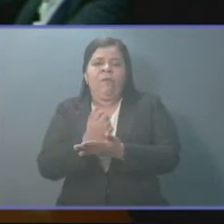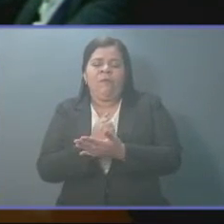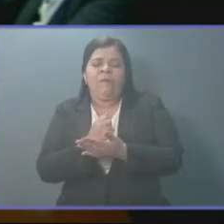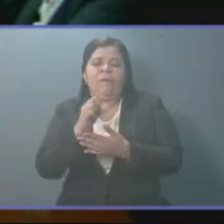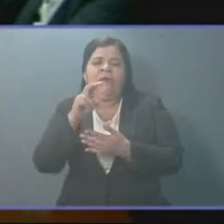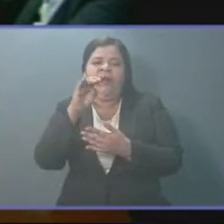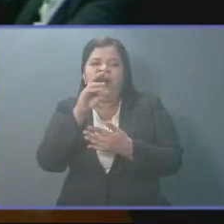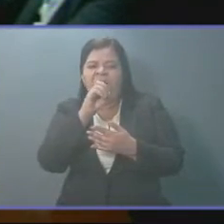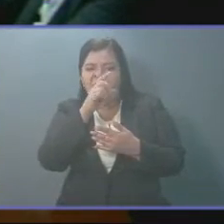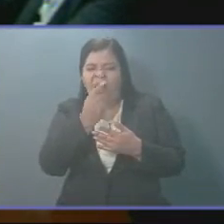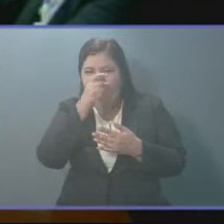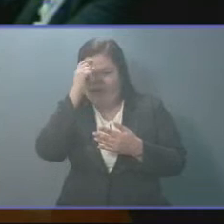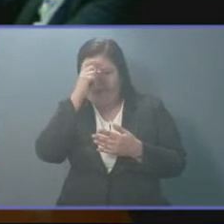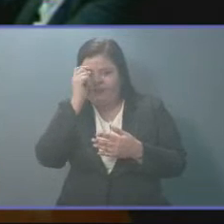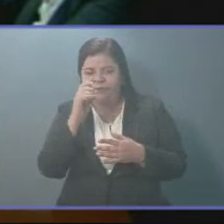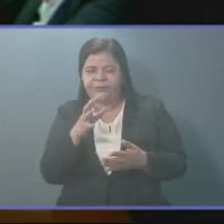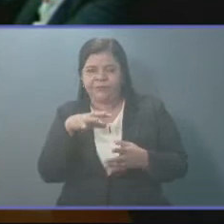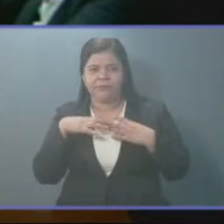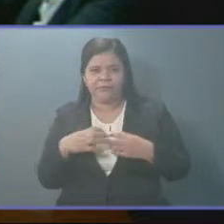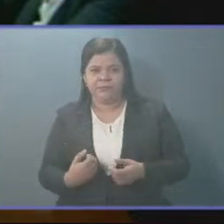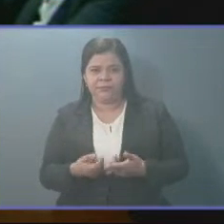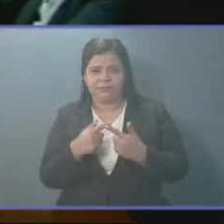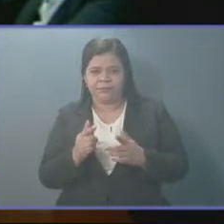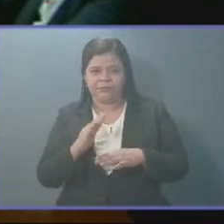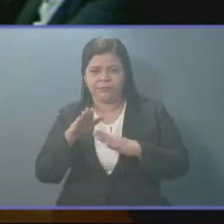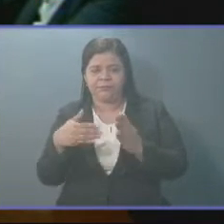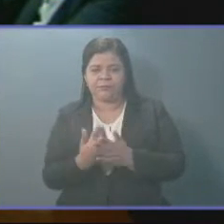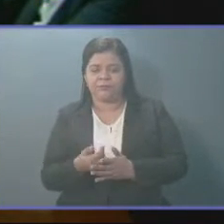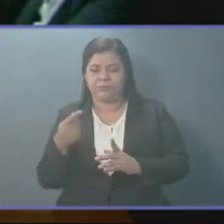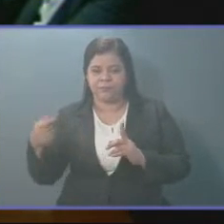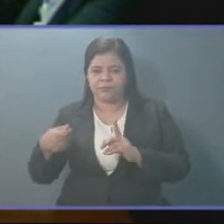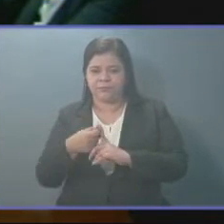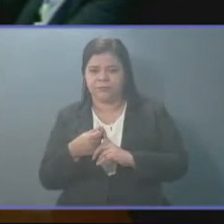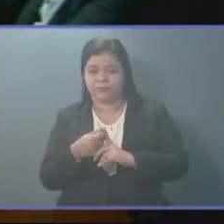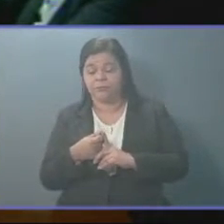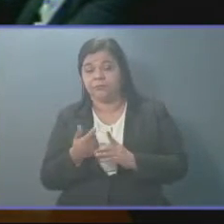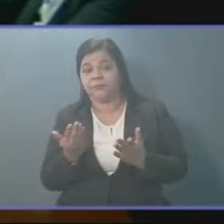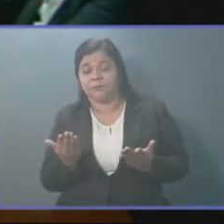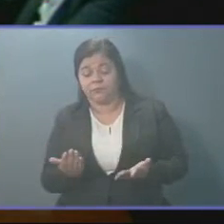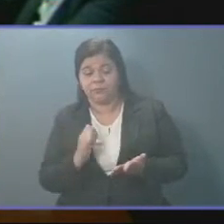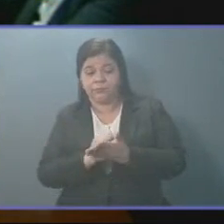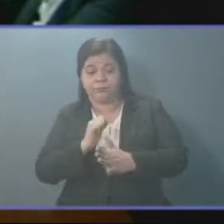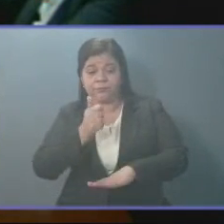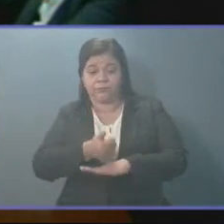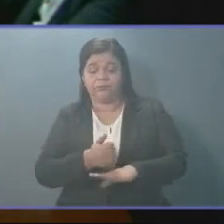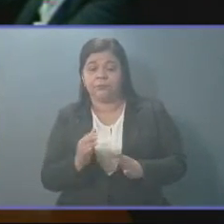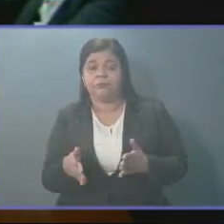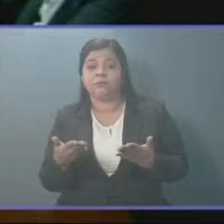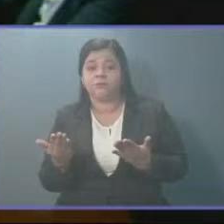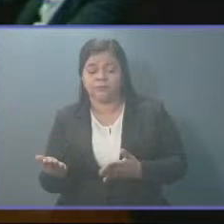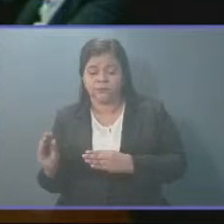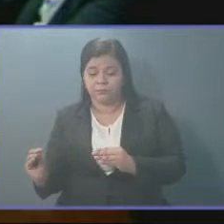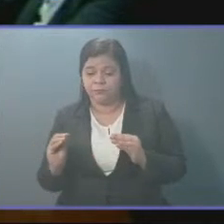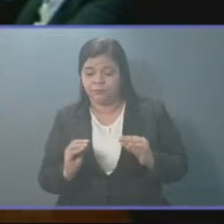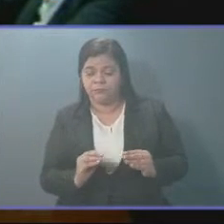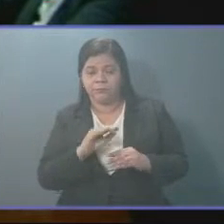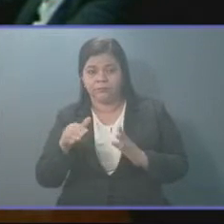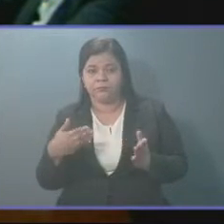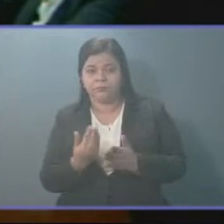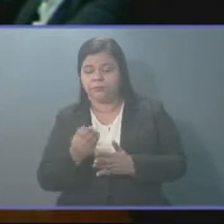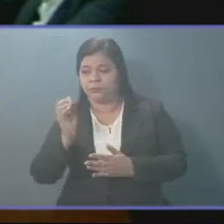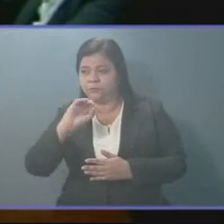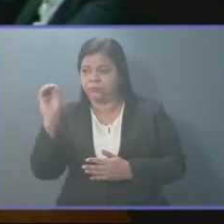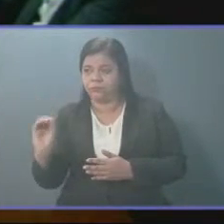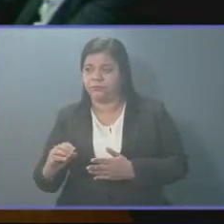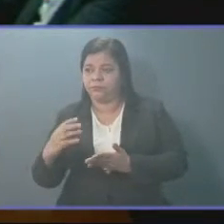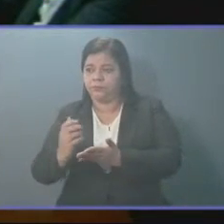de los empleados públicos, medidas protectoras del salario de los empleados públicos, a fin de determinar cómo debe aplicarse el porcentaje de